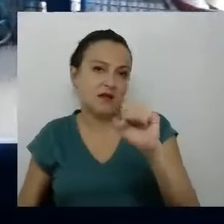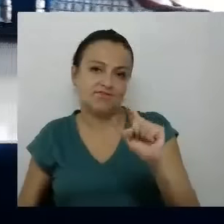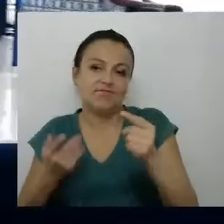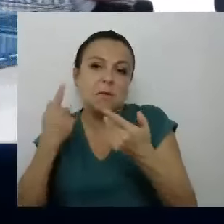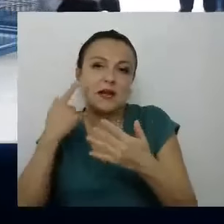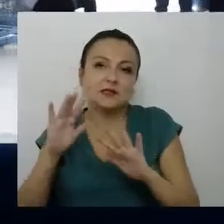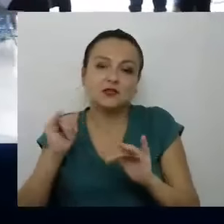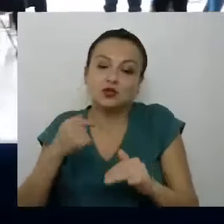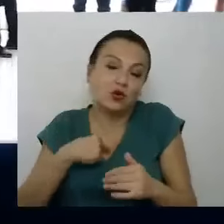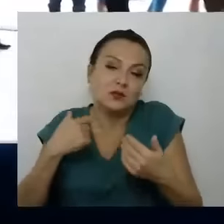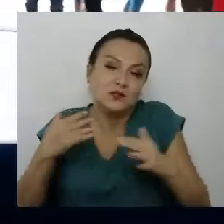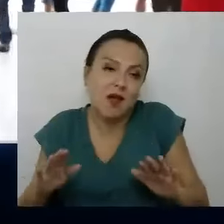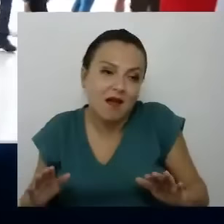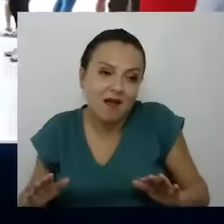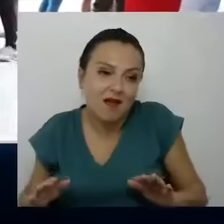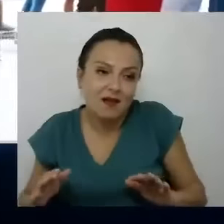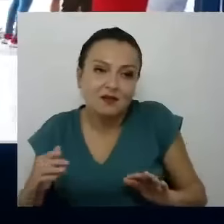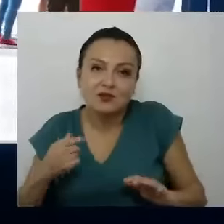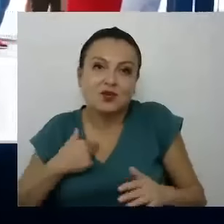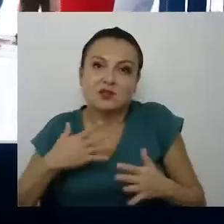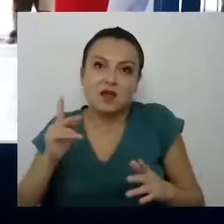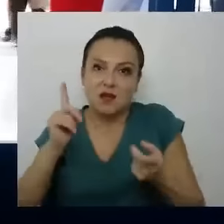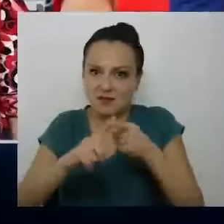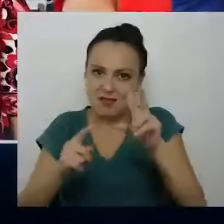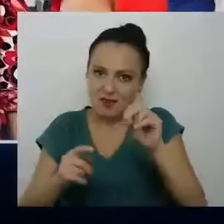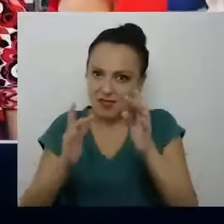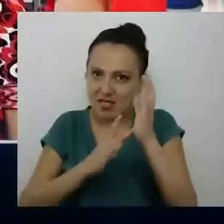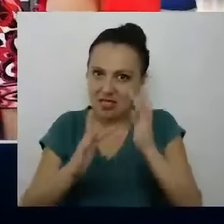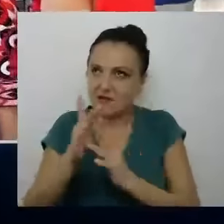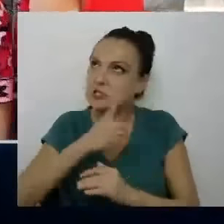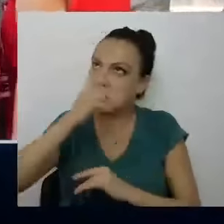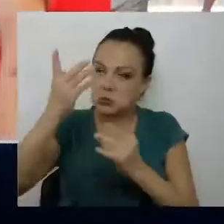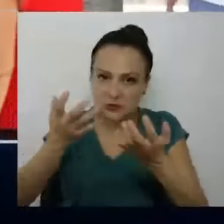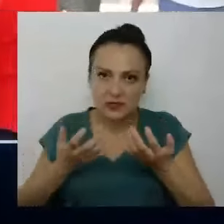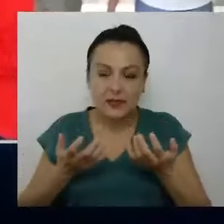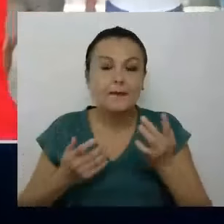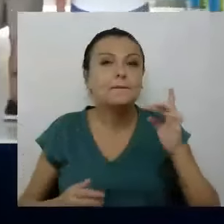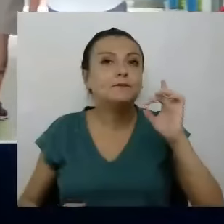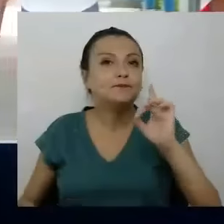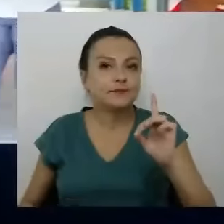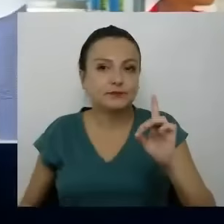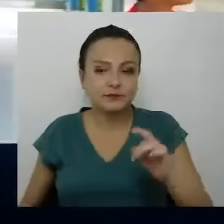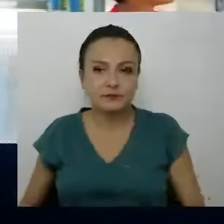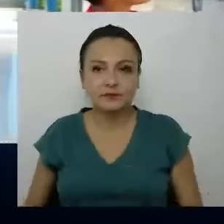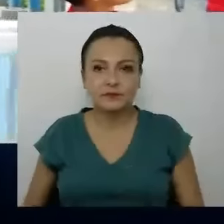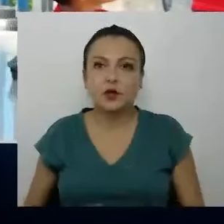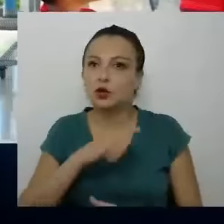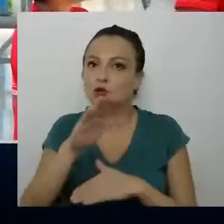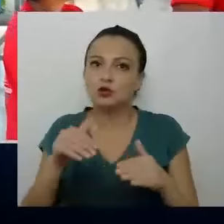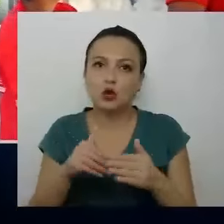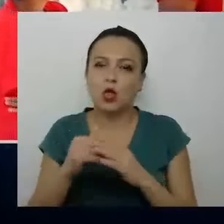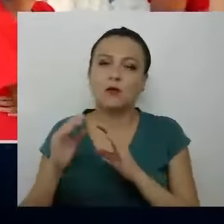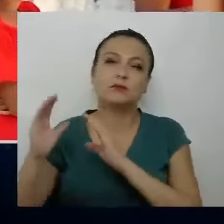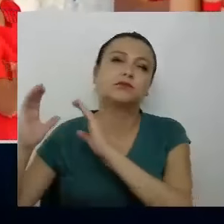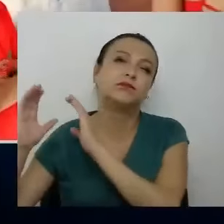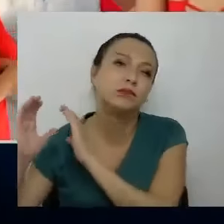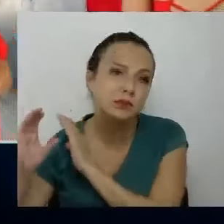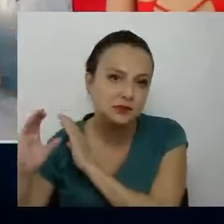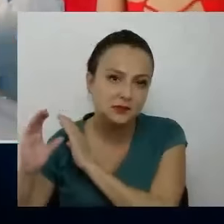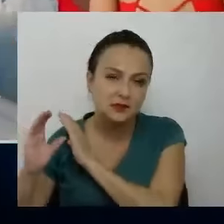que ya yo pues estoy hasta el 30 de abril, si Dios lo permite. Sin embargo, toda la carga